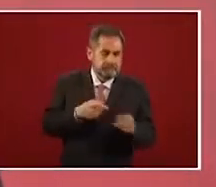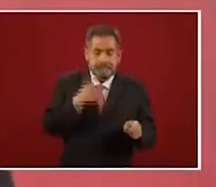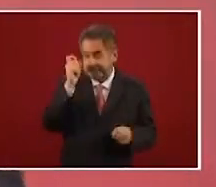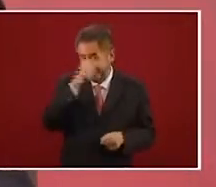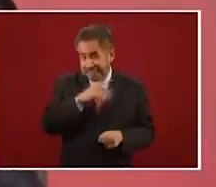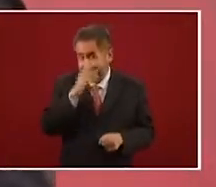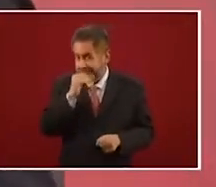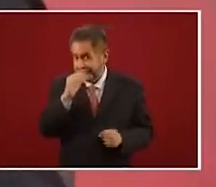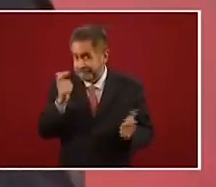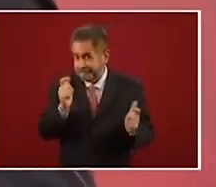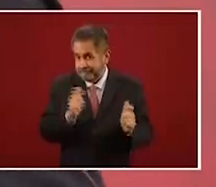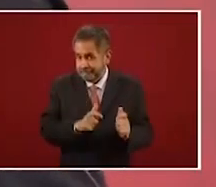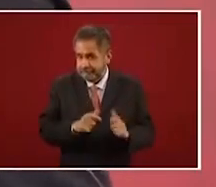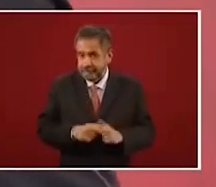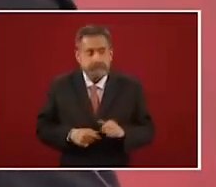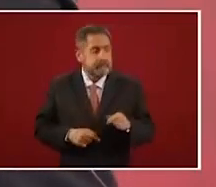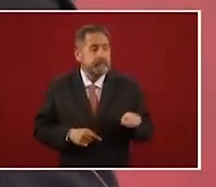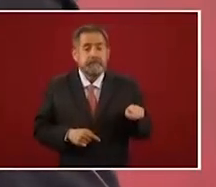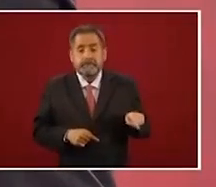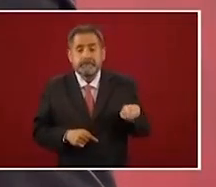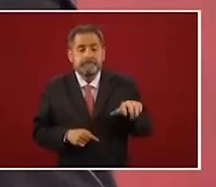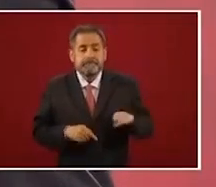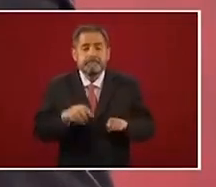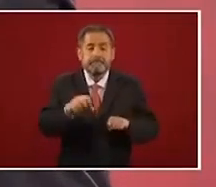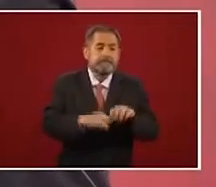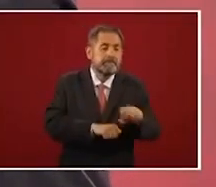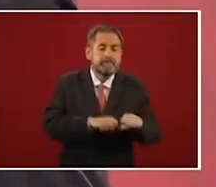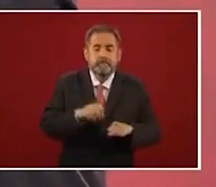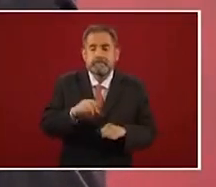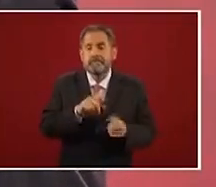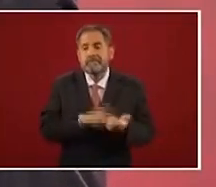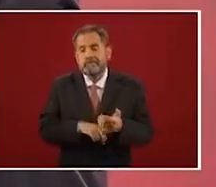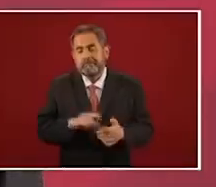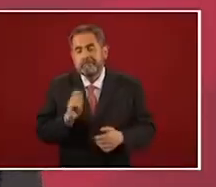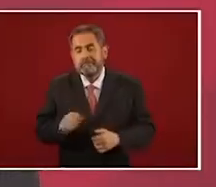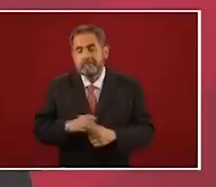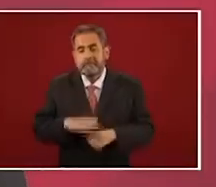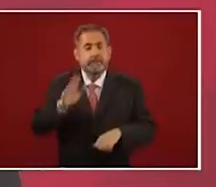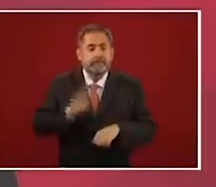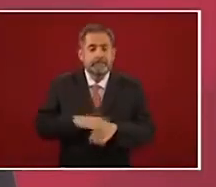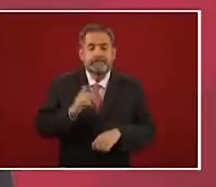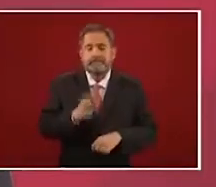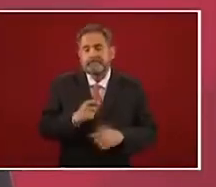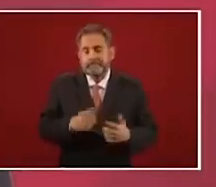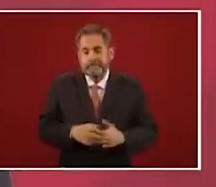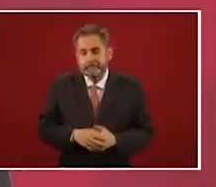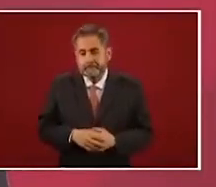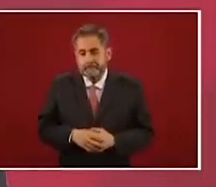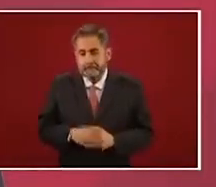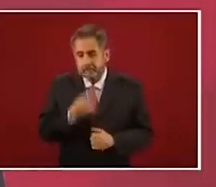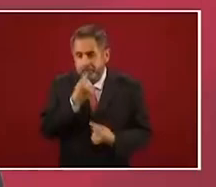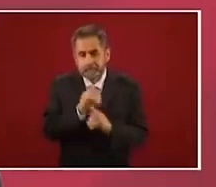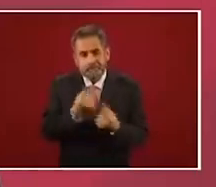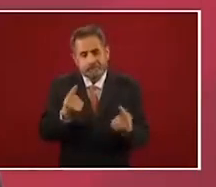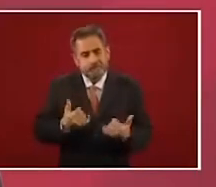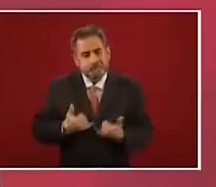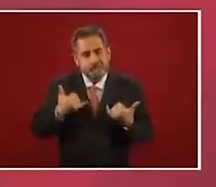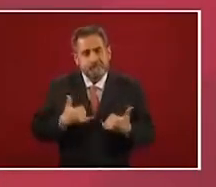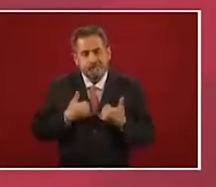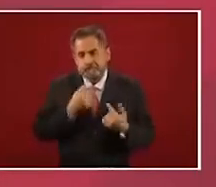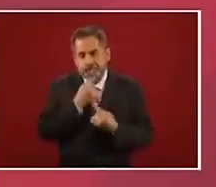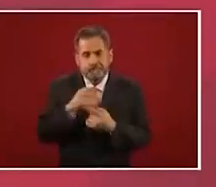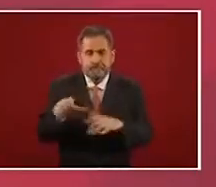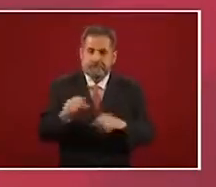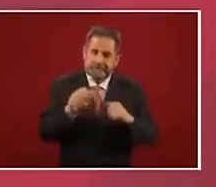y que están reclutando cada vez más niños,